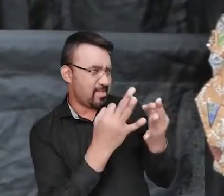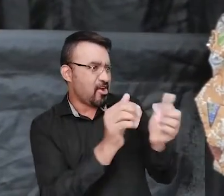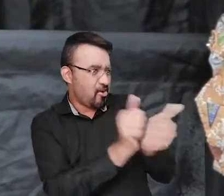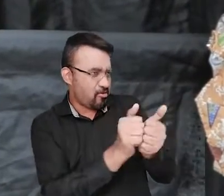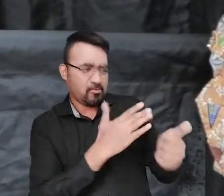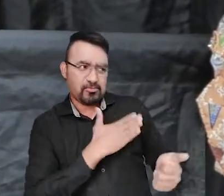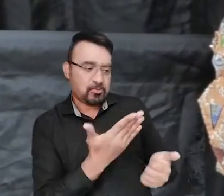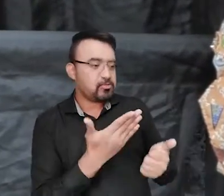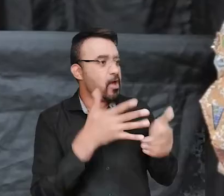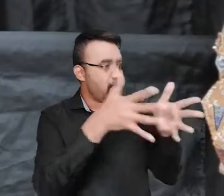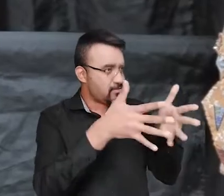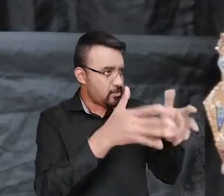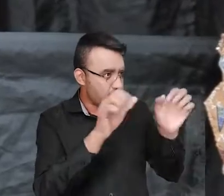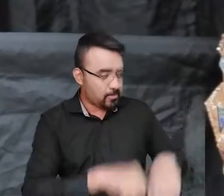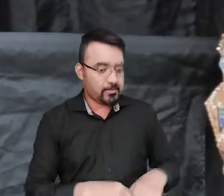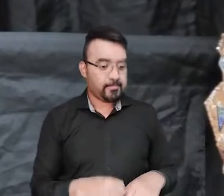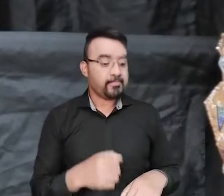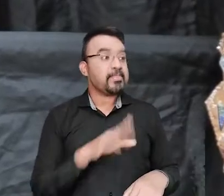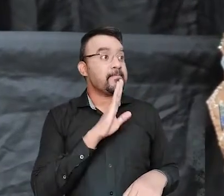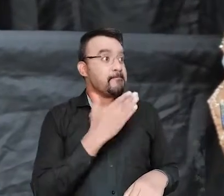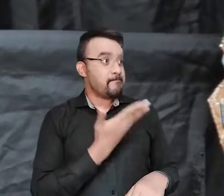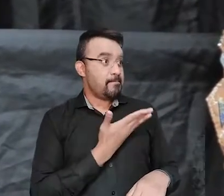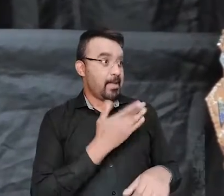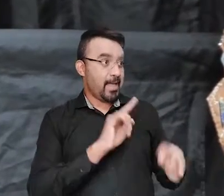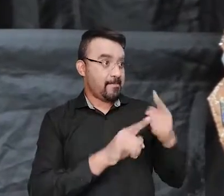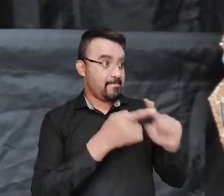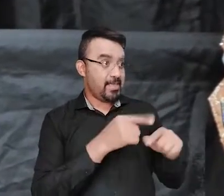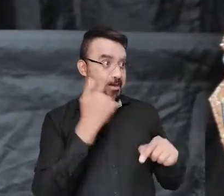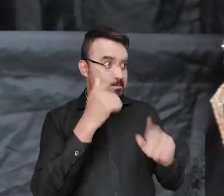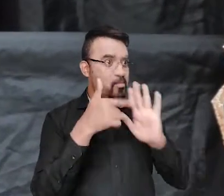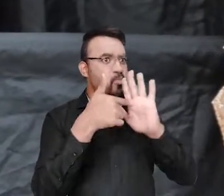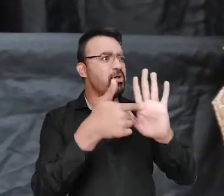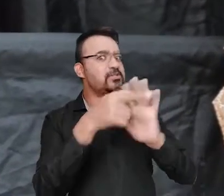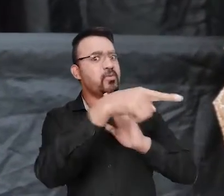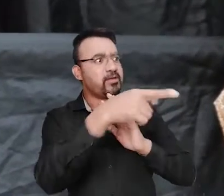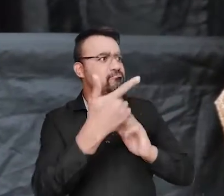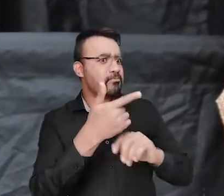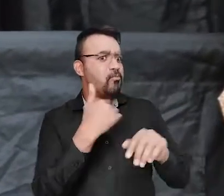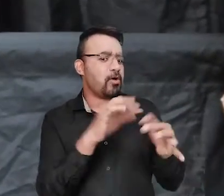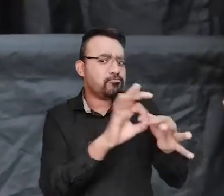contigo. Mira, te voy a presentar a una amiga de mi mamá para que hagamos juntos la receta.